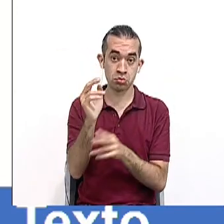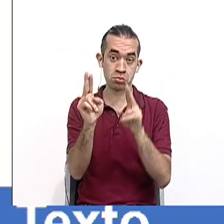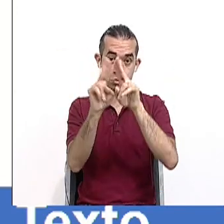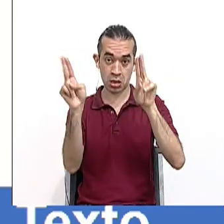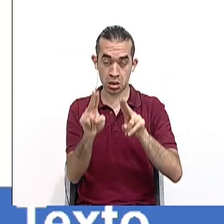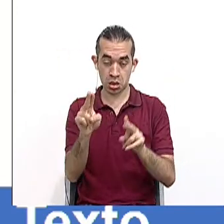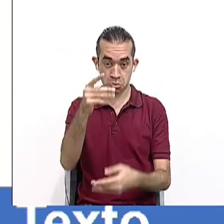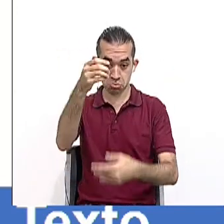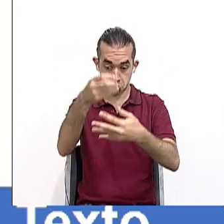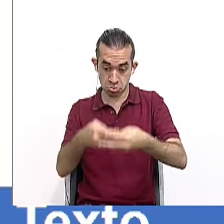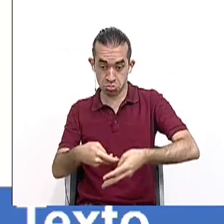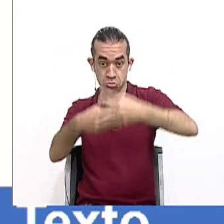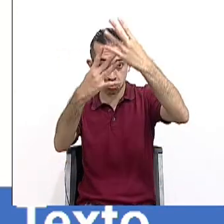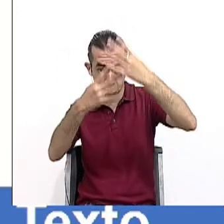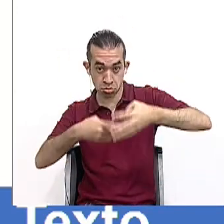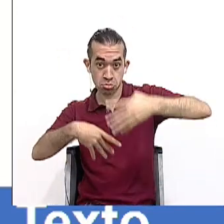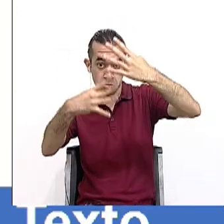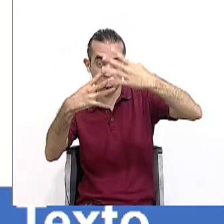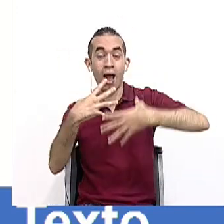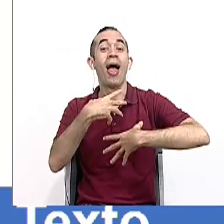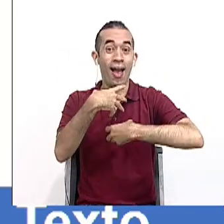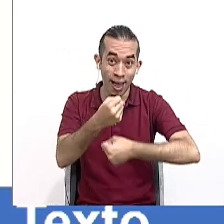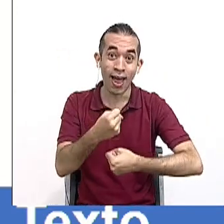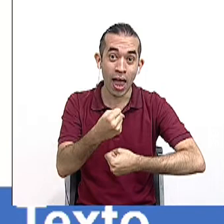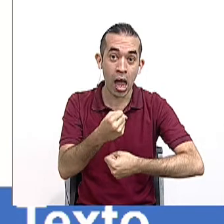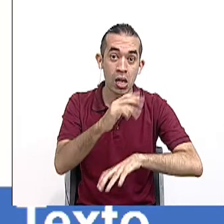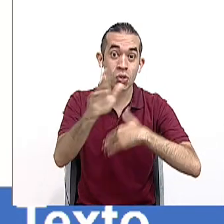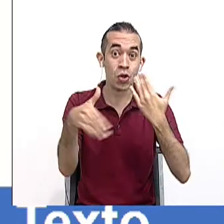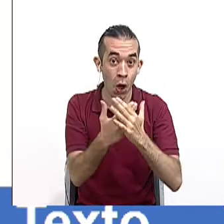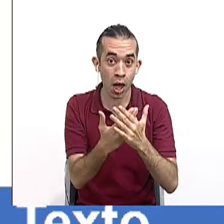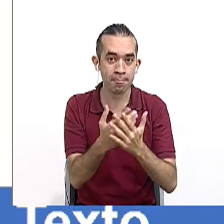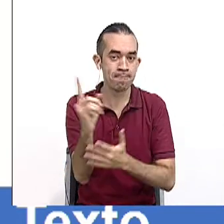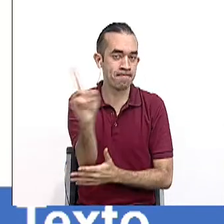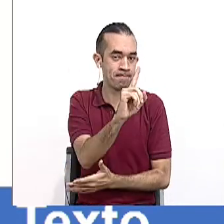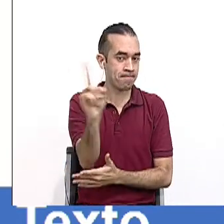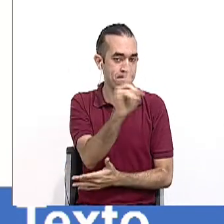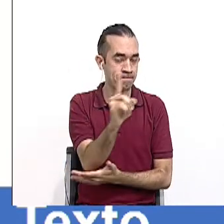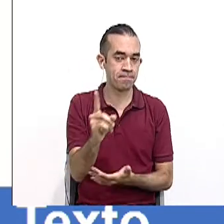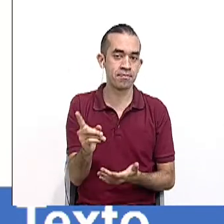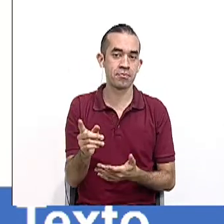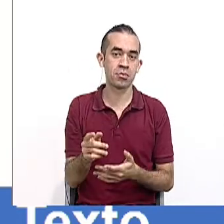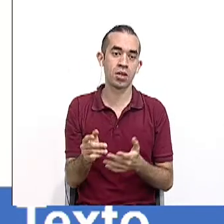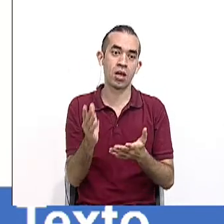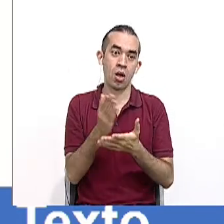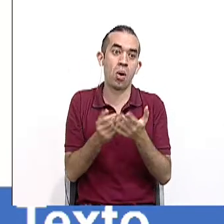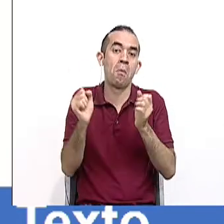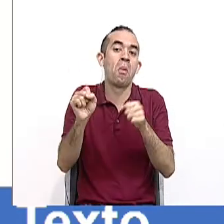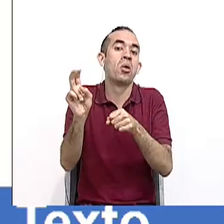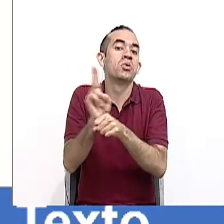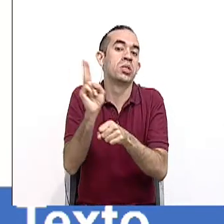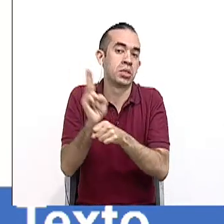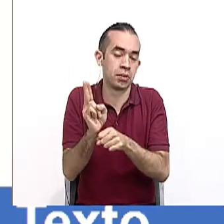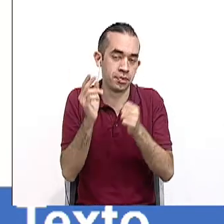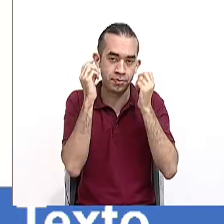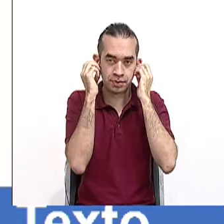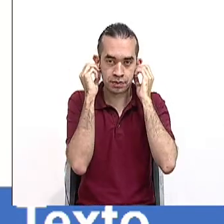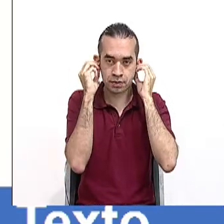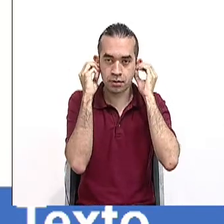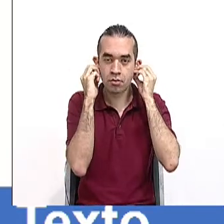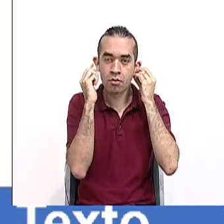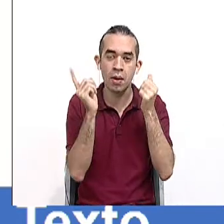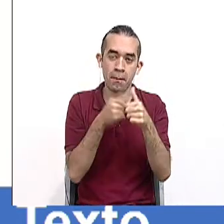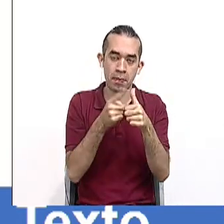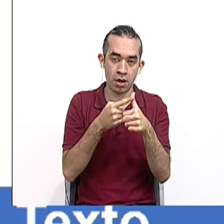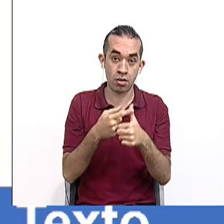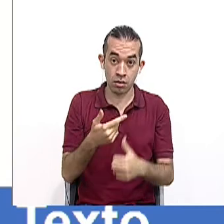en internet es de fiar. Es información que pueda utilizar. Así que, primero, revisen si tiene